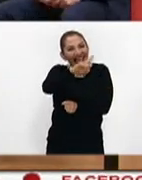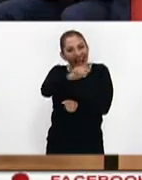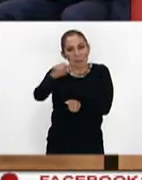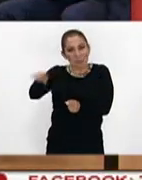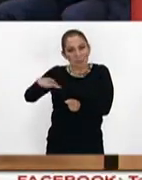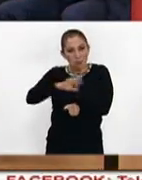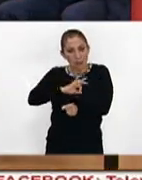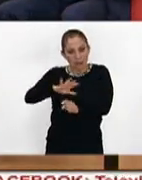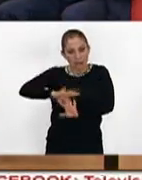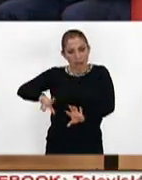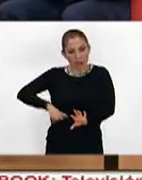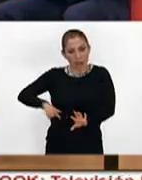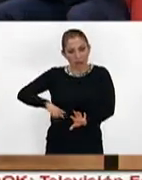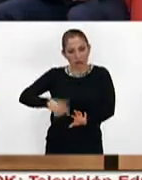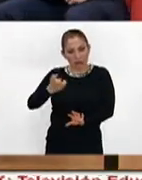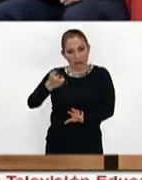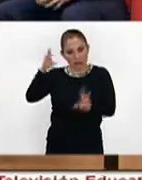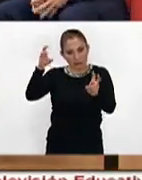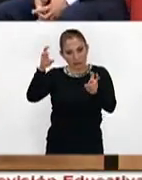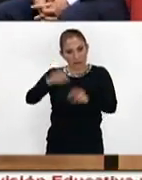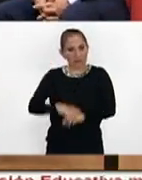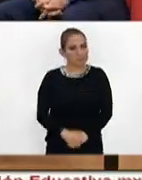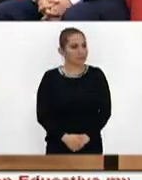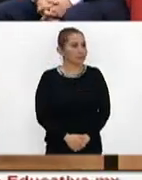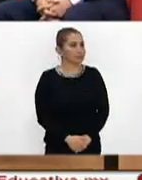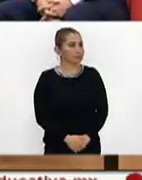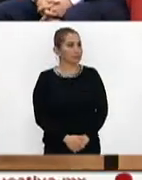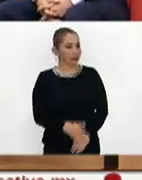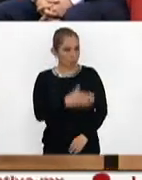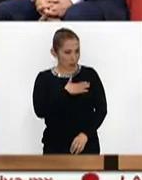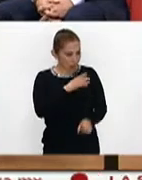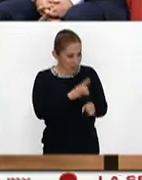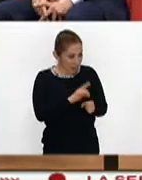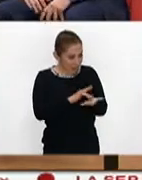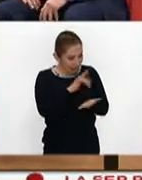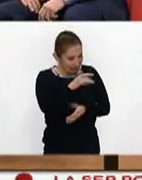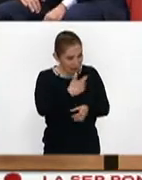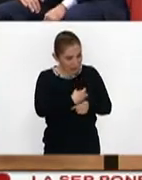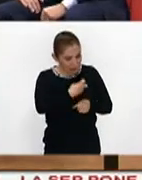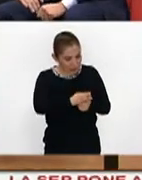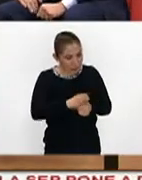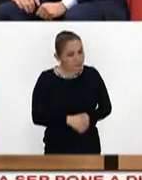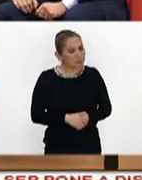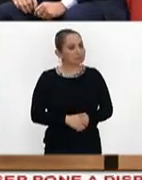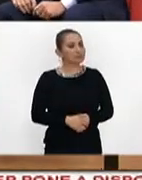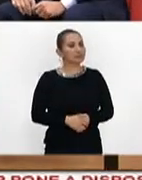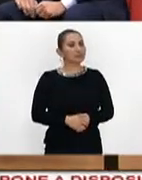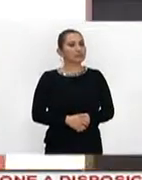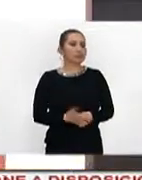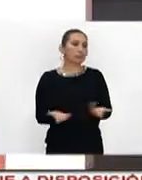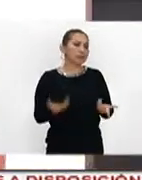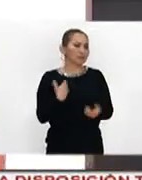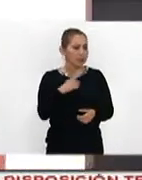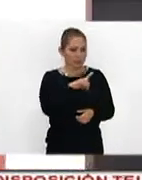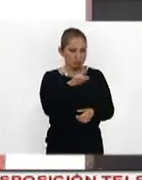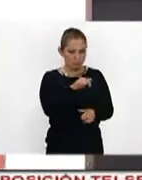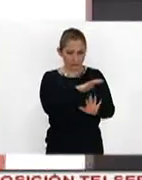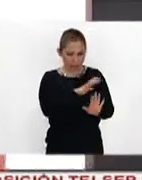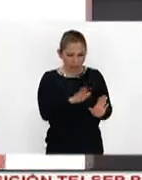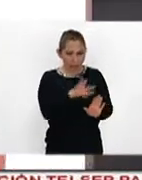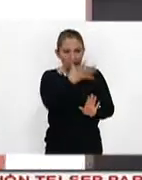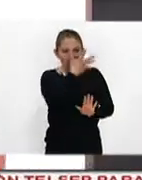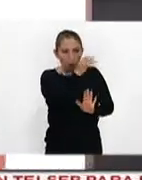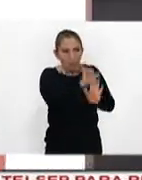el poder gobernar bajo estas circunstancias. Bueno, muy buenos días, gracias por la invitación. Pues casi después de